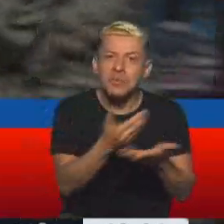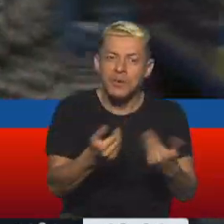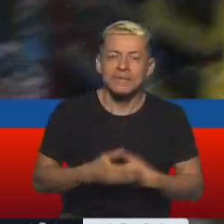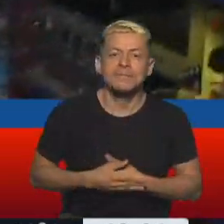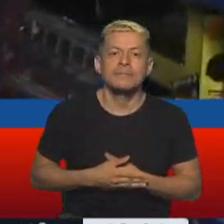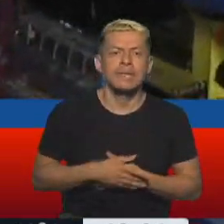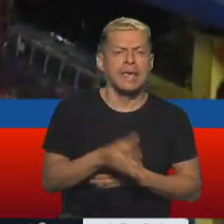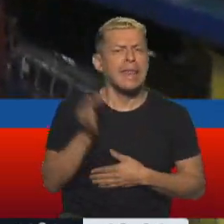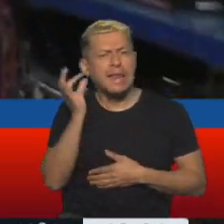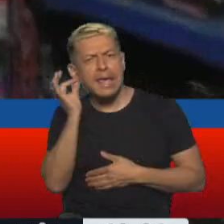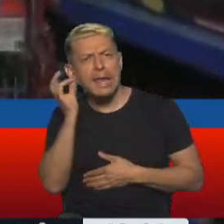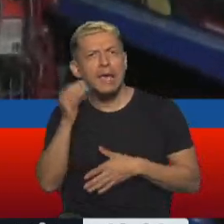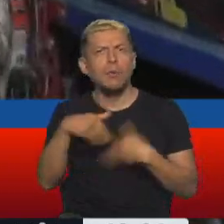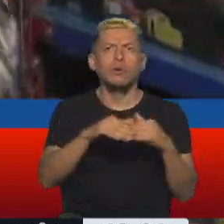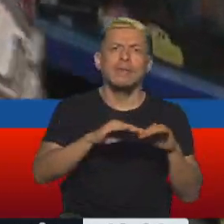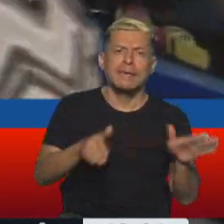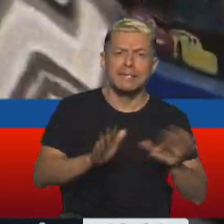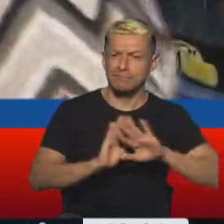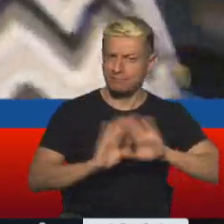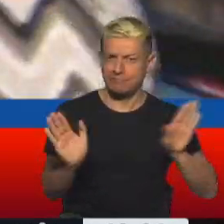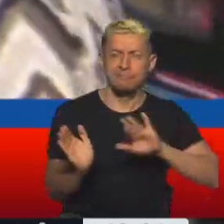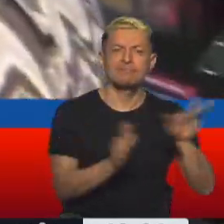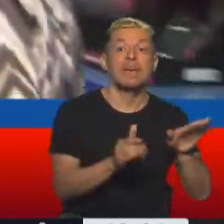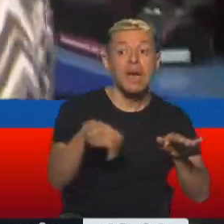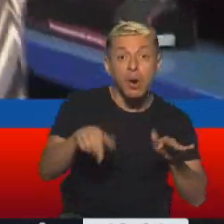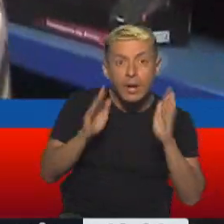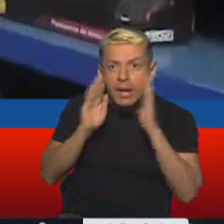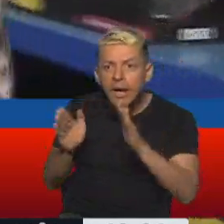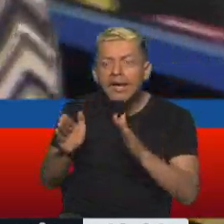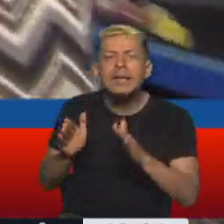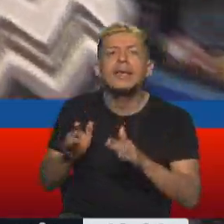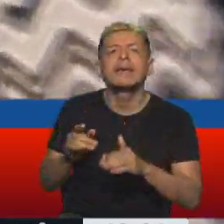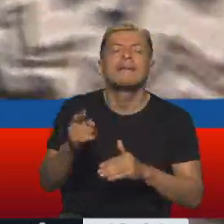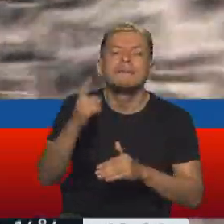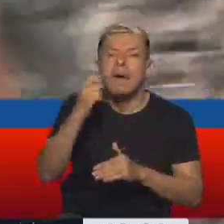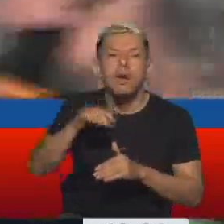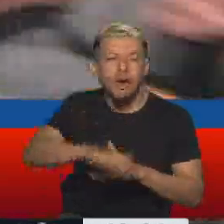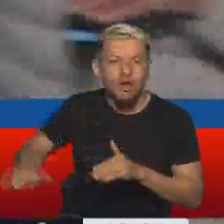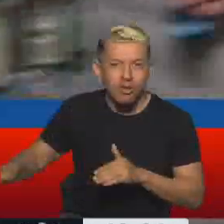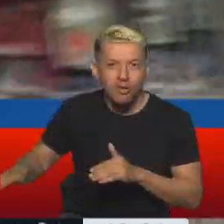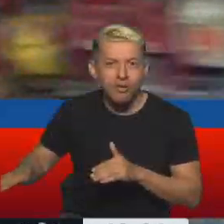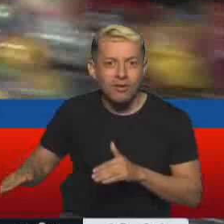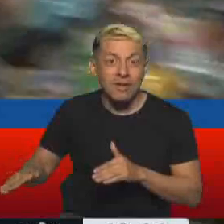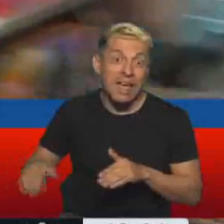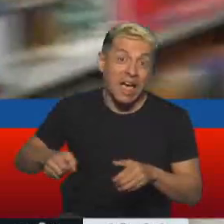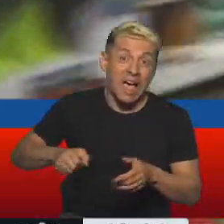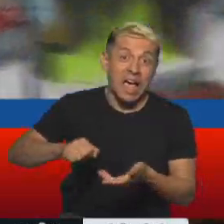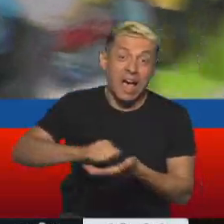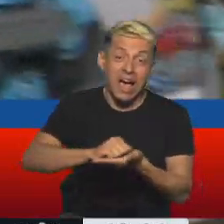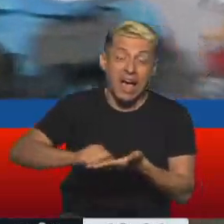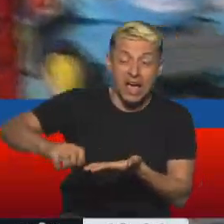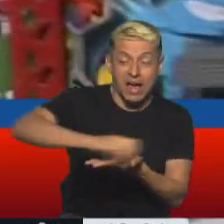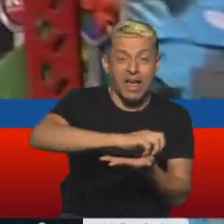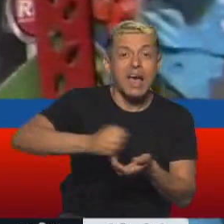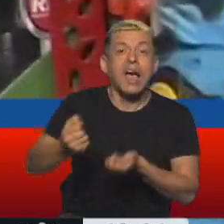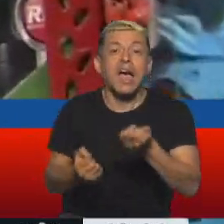los juegos de mesa y ahora vamos a pasar quizás más que nada a los chicos, ¿no? Y estamos en el tema de los autitos, de las camionetas, que seguramente